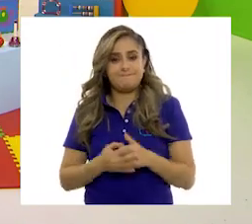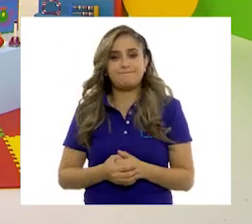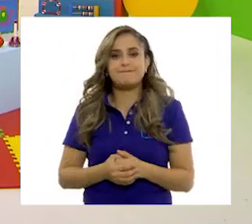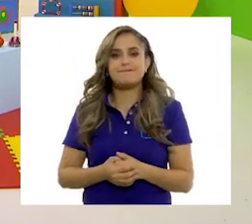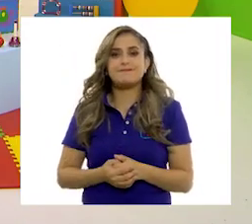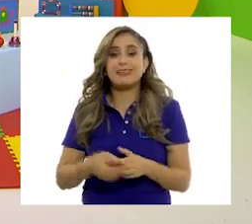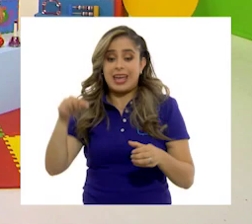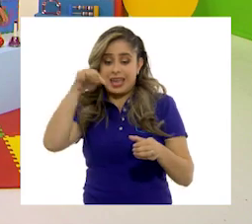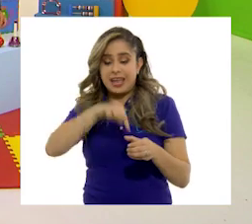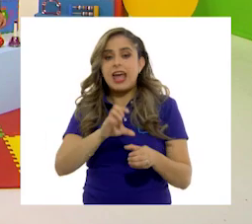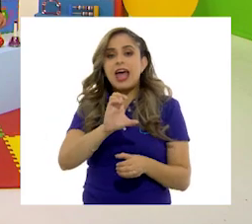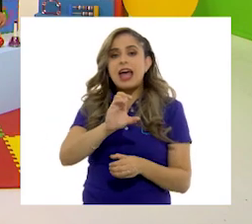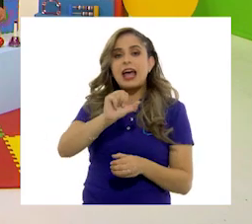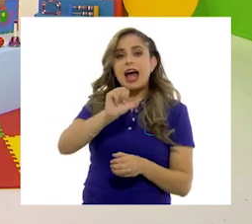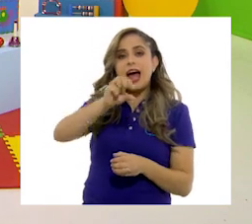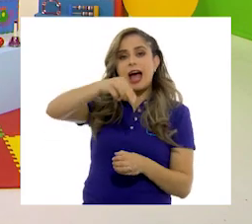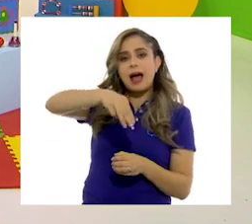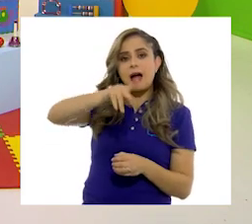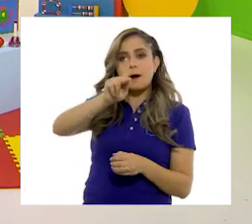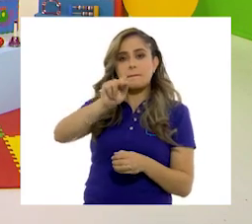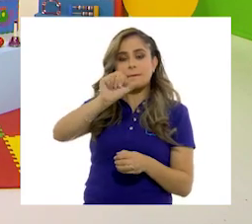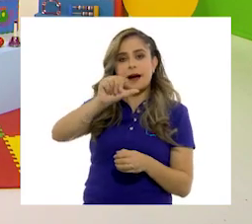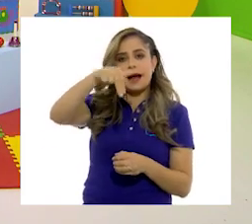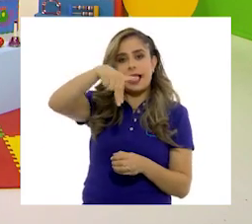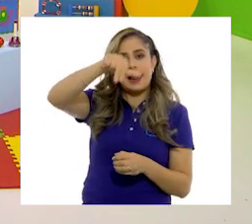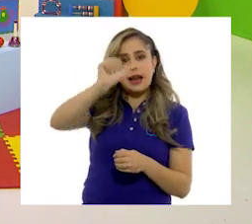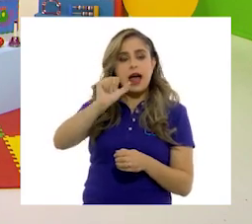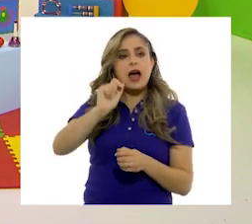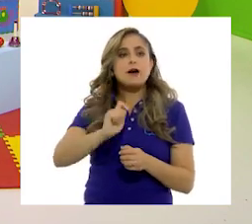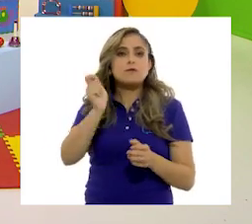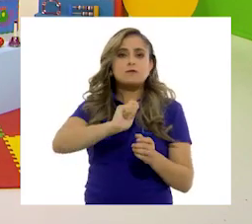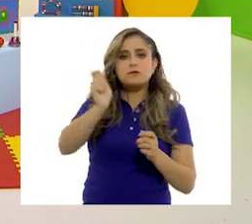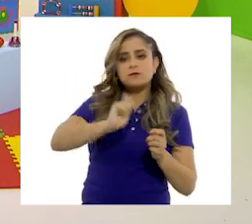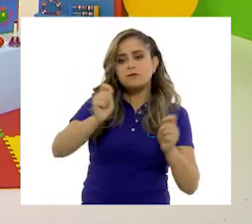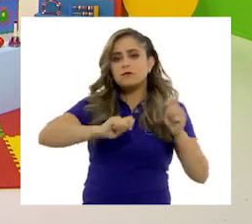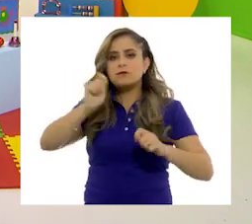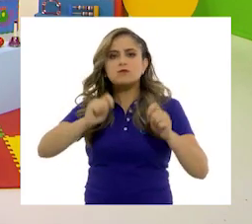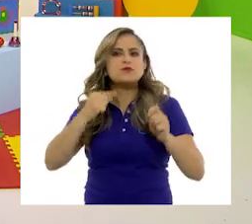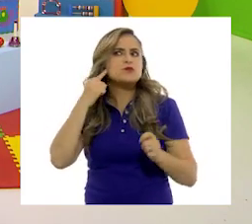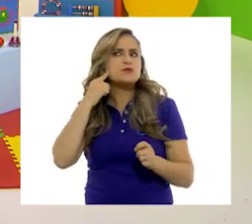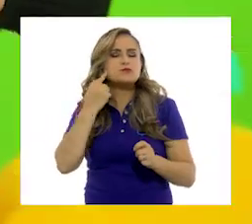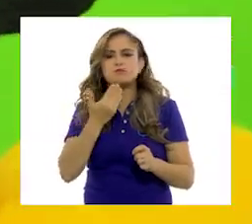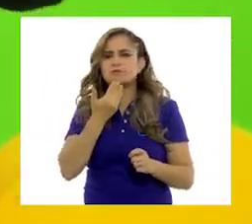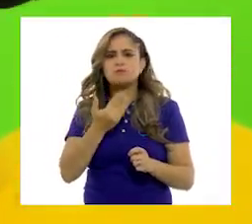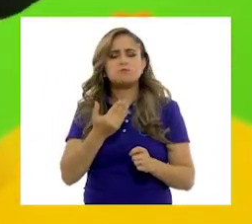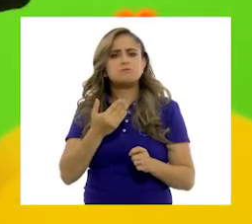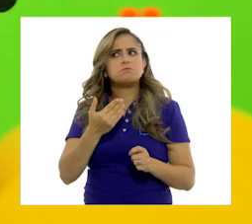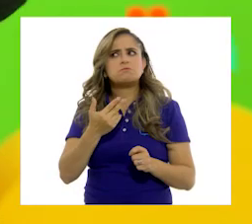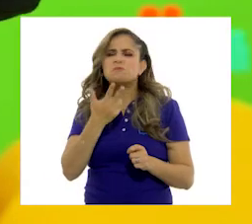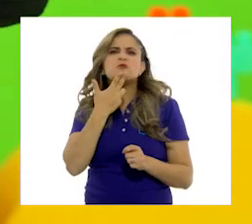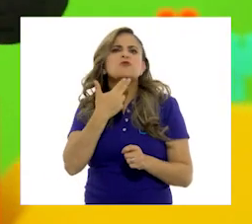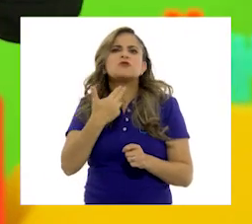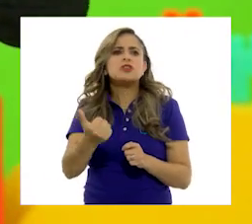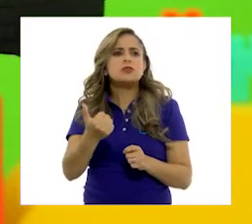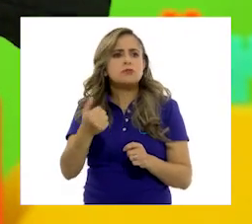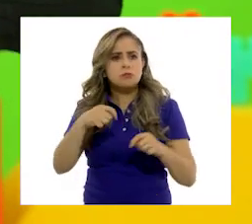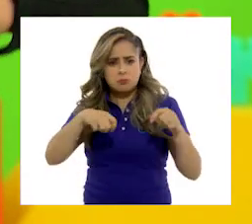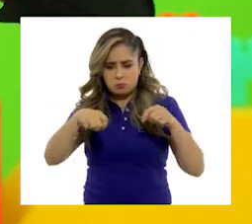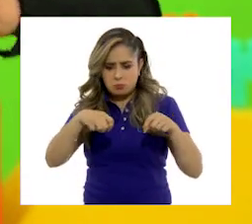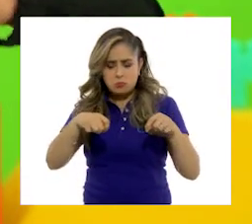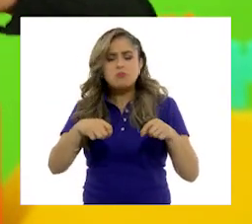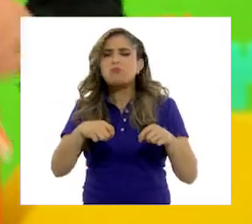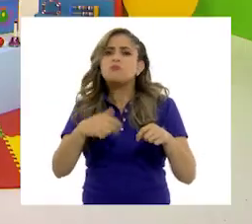Estas son unas campanas, pero ahorita que canté mi canción no sonaron muy bien. Creo que tampoco sirven. Deberían sonar, pero pues